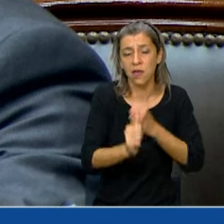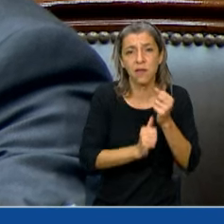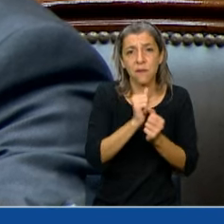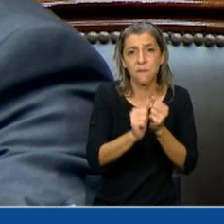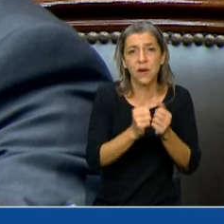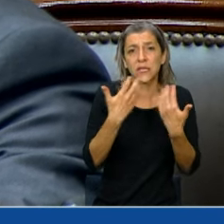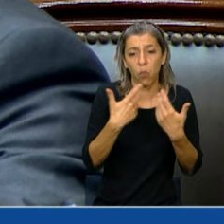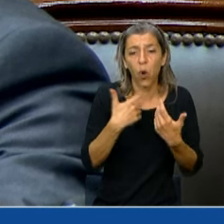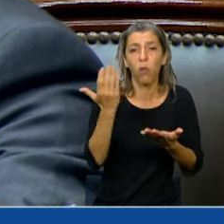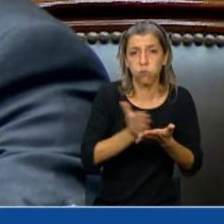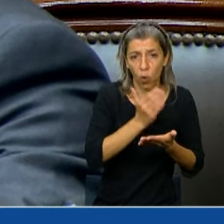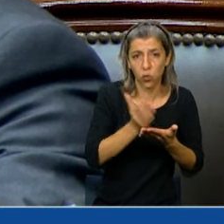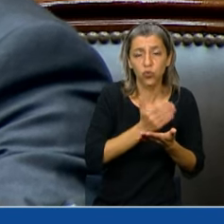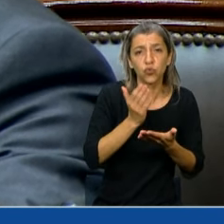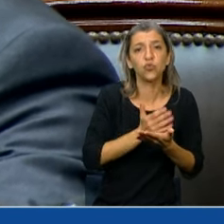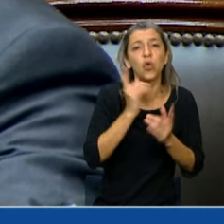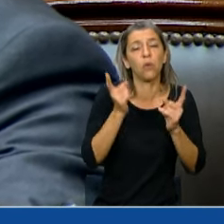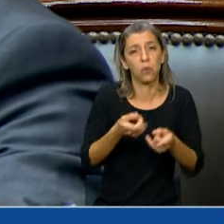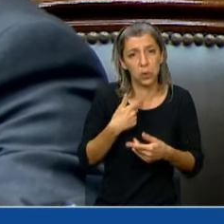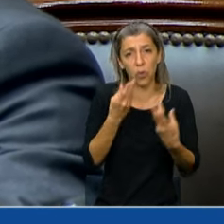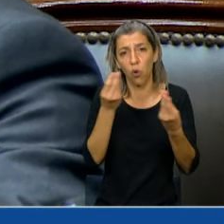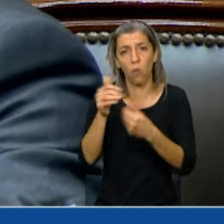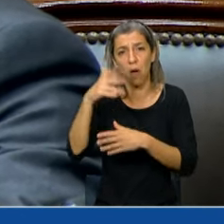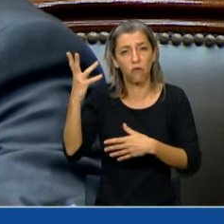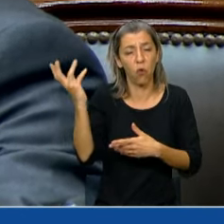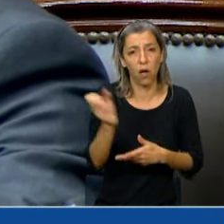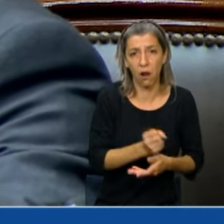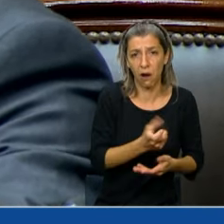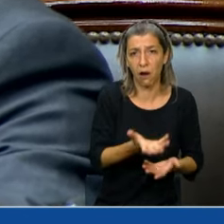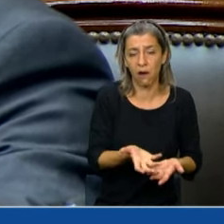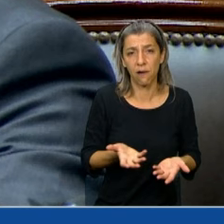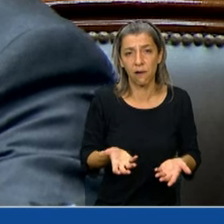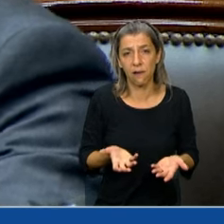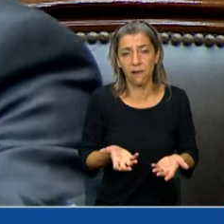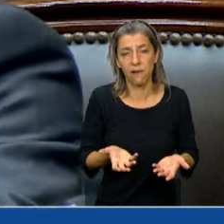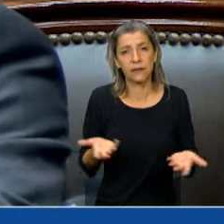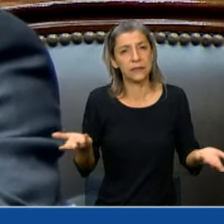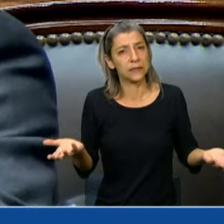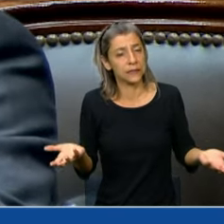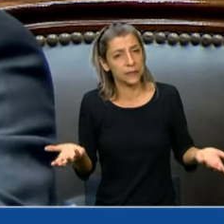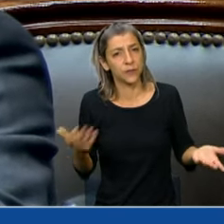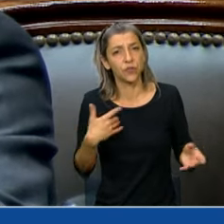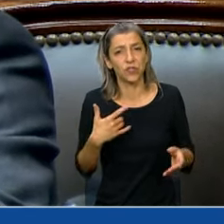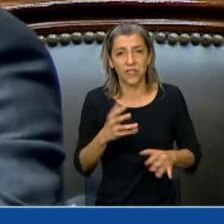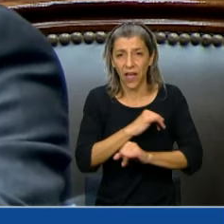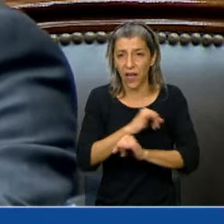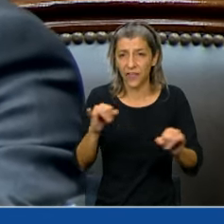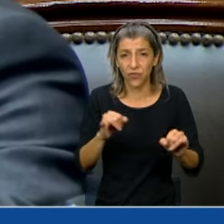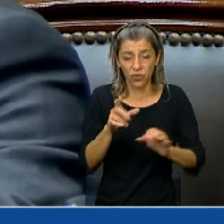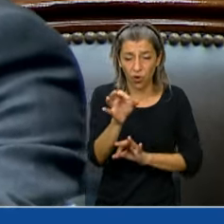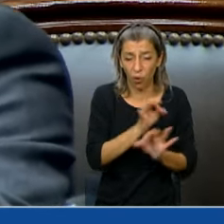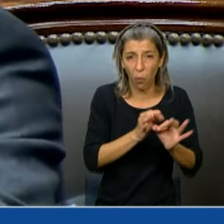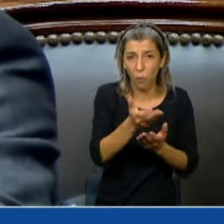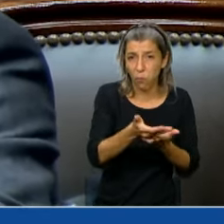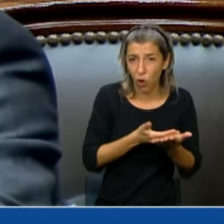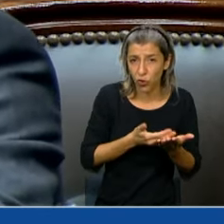promoción que tiene esta este proyecto de ley yo les anticipo a aquellos que han redactado este proyecto de